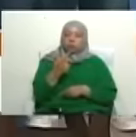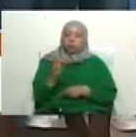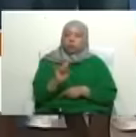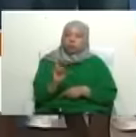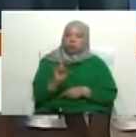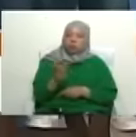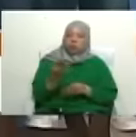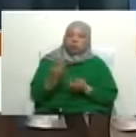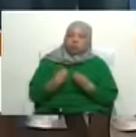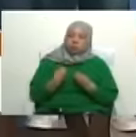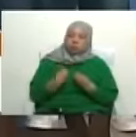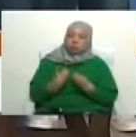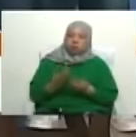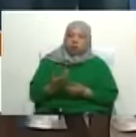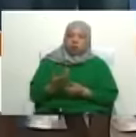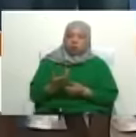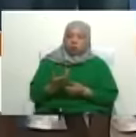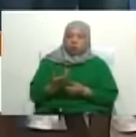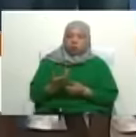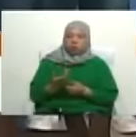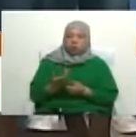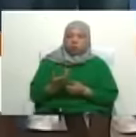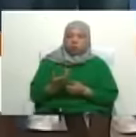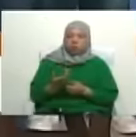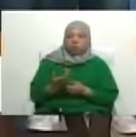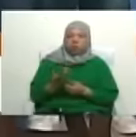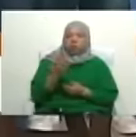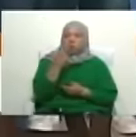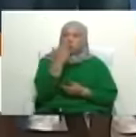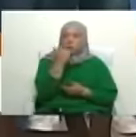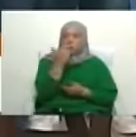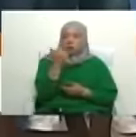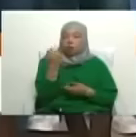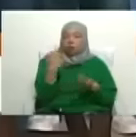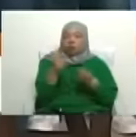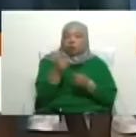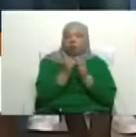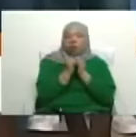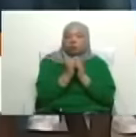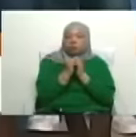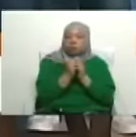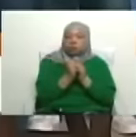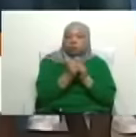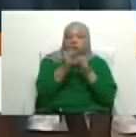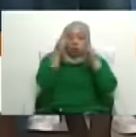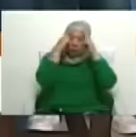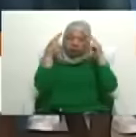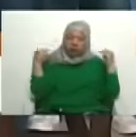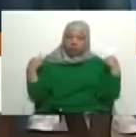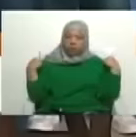si es cierto, que las mantuanas cuando le leían, cuando le rezaban a la Virgen,